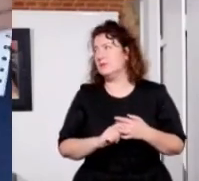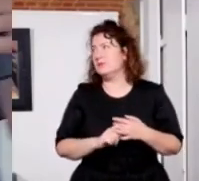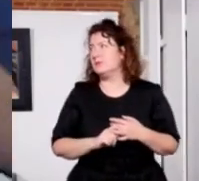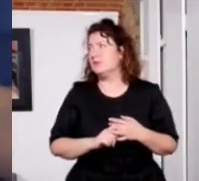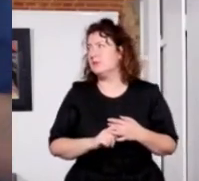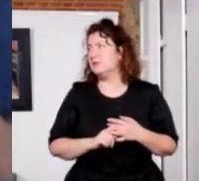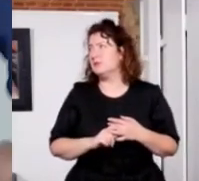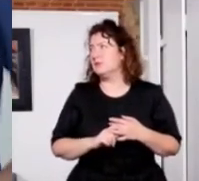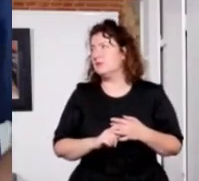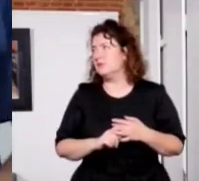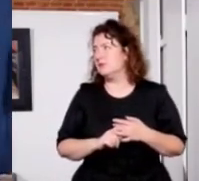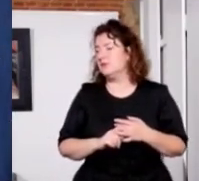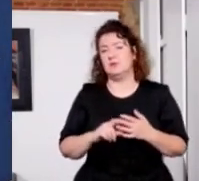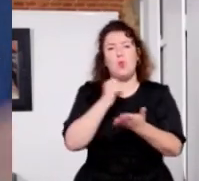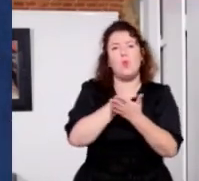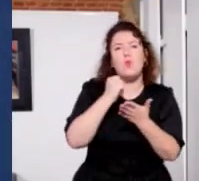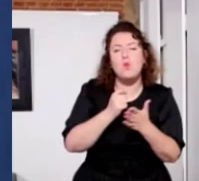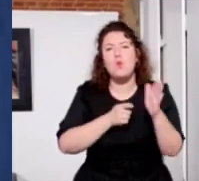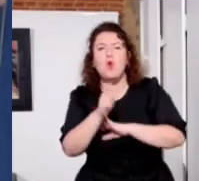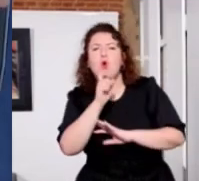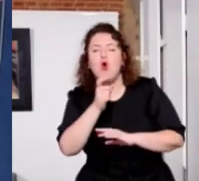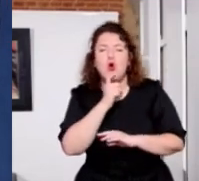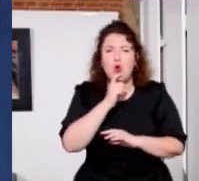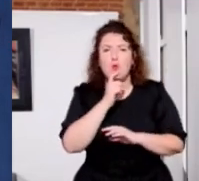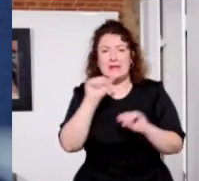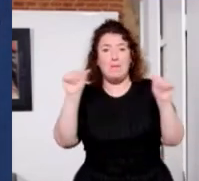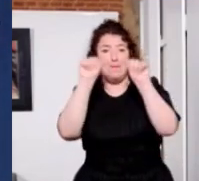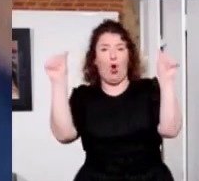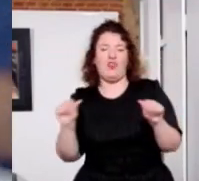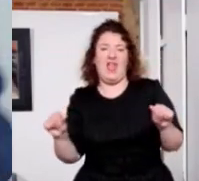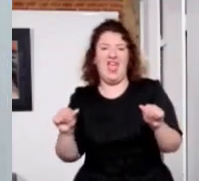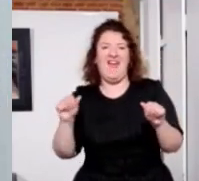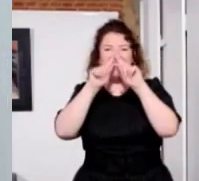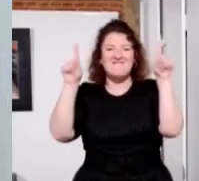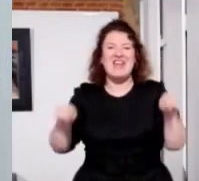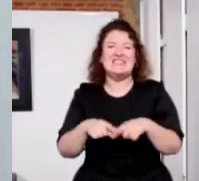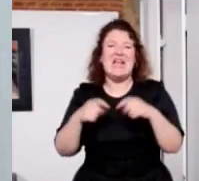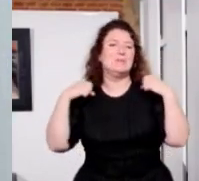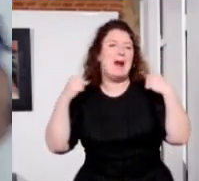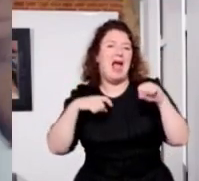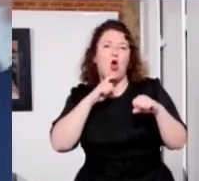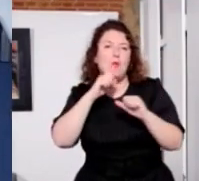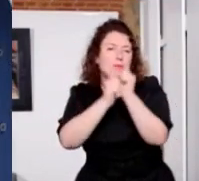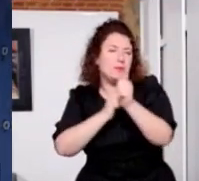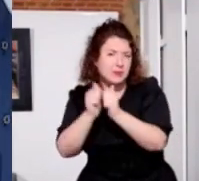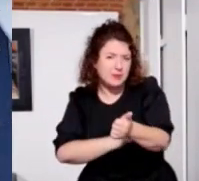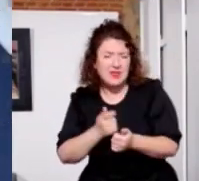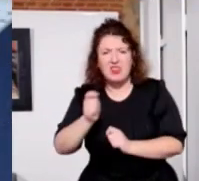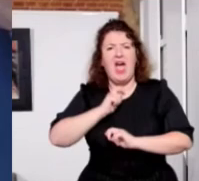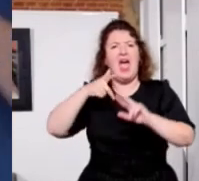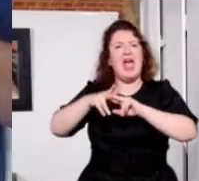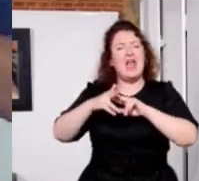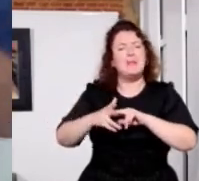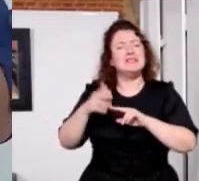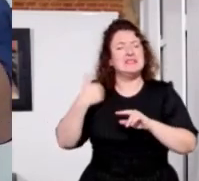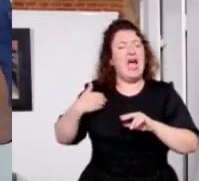lo que decíamos, para la burocracia. Va a tener una serie de modelos, una serie de fichas prácticas, una serie de herramientas ya